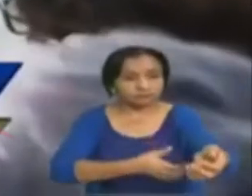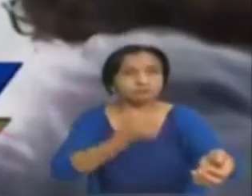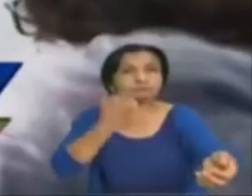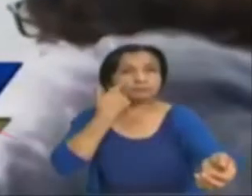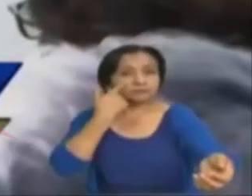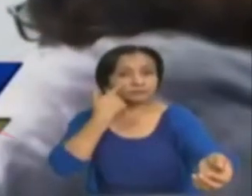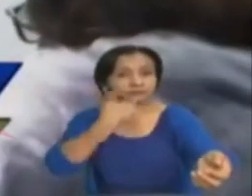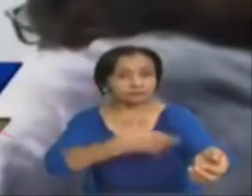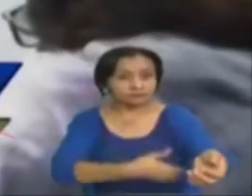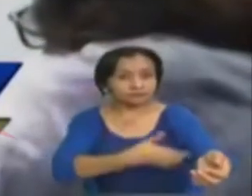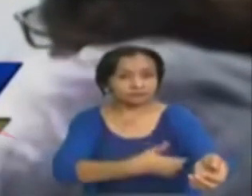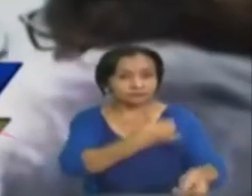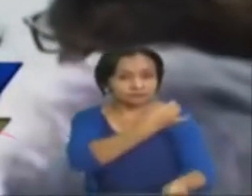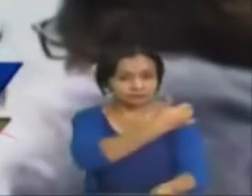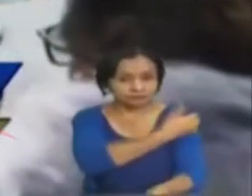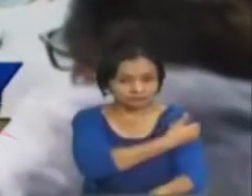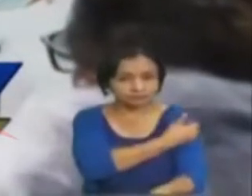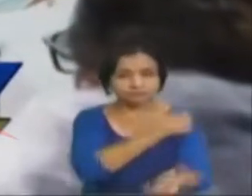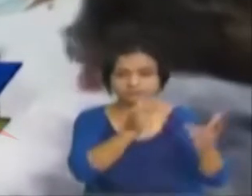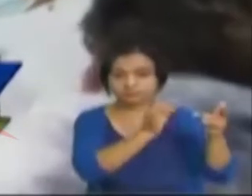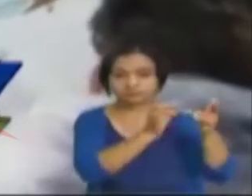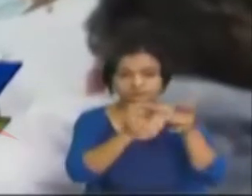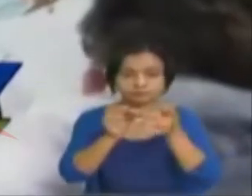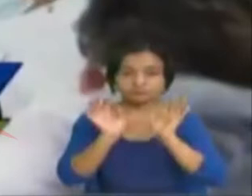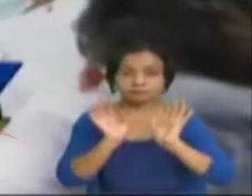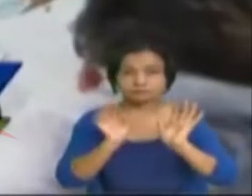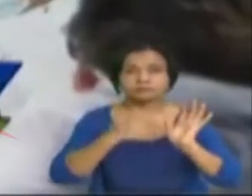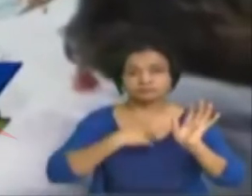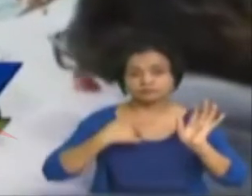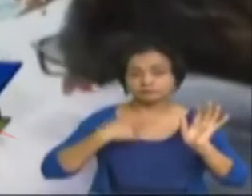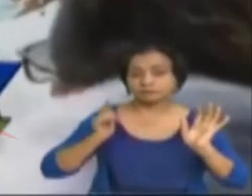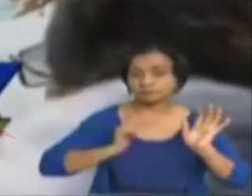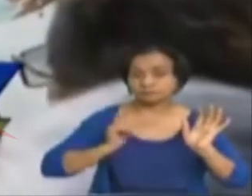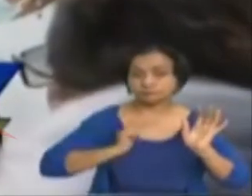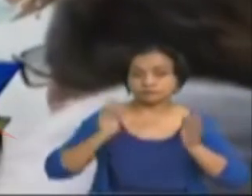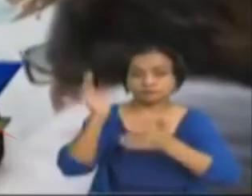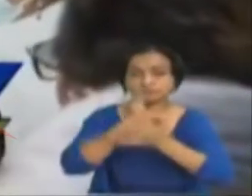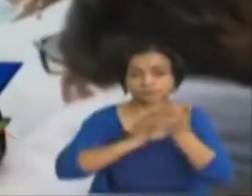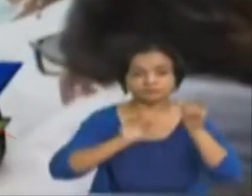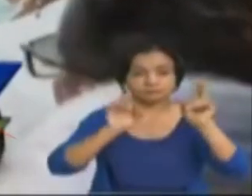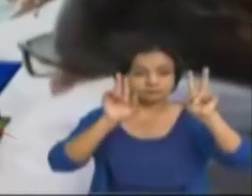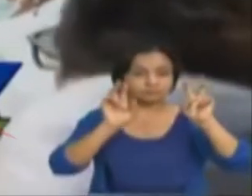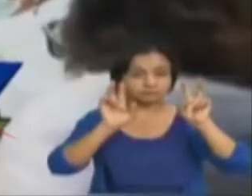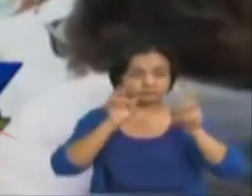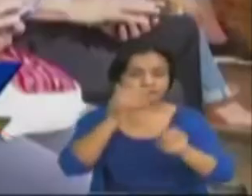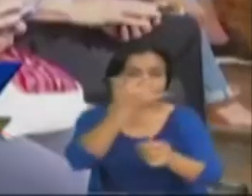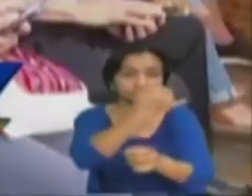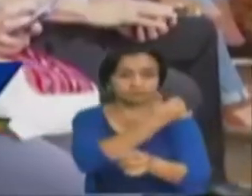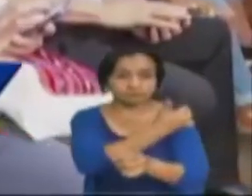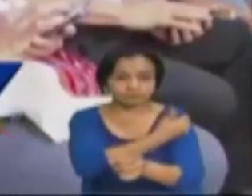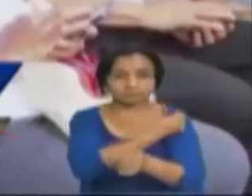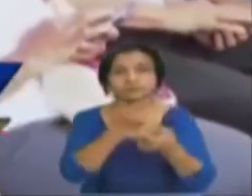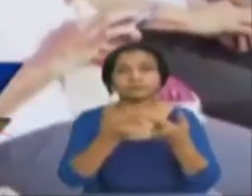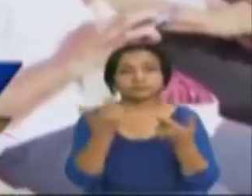mayores de 60 años donadas a través del mecanismo COVAX de la Organización Mundial de la Salud. Mañana